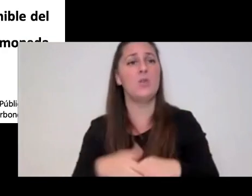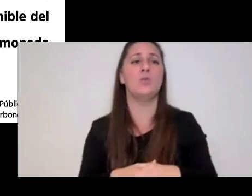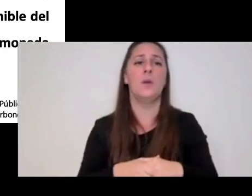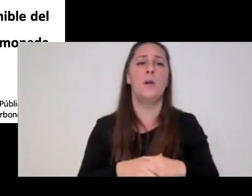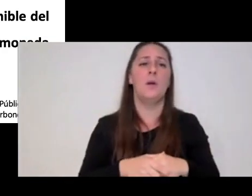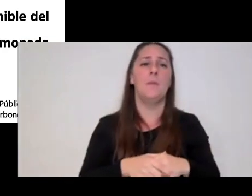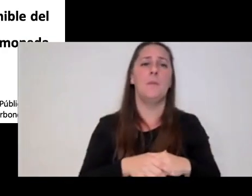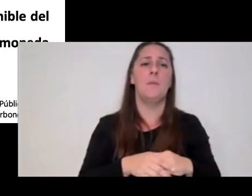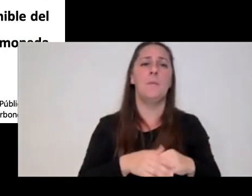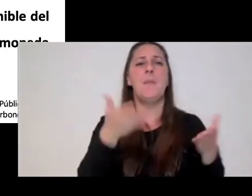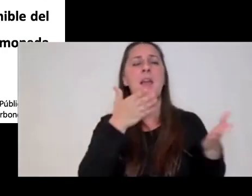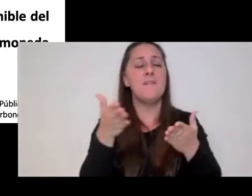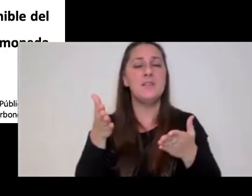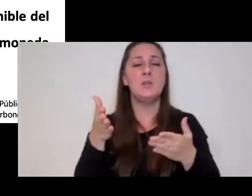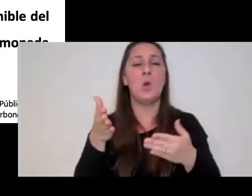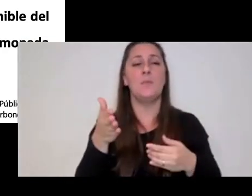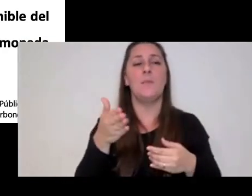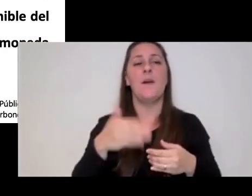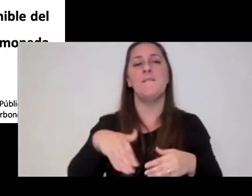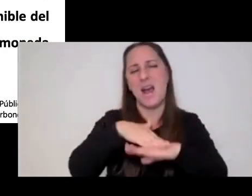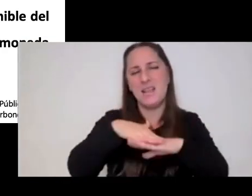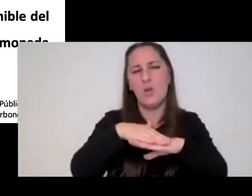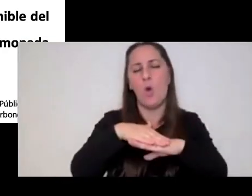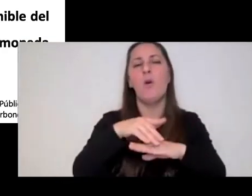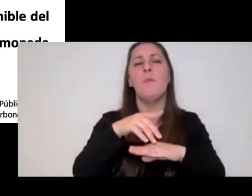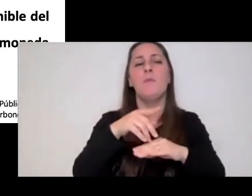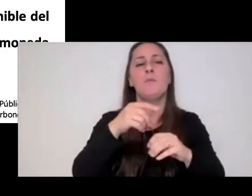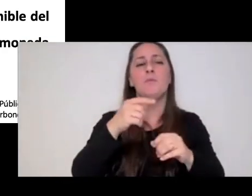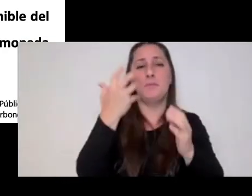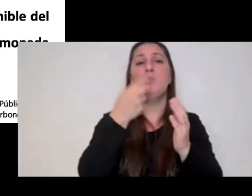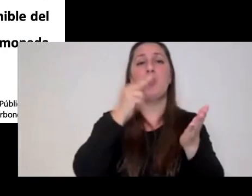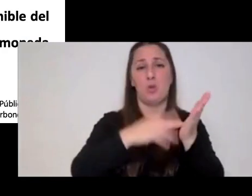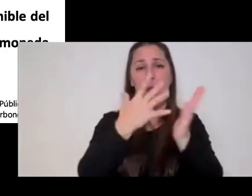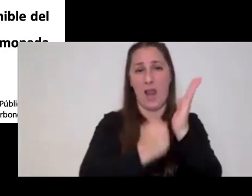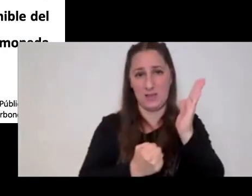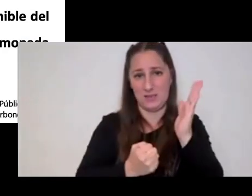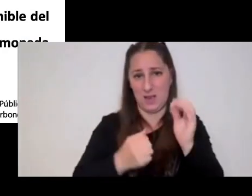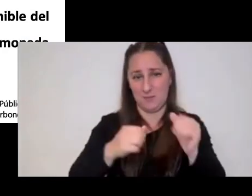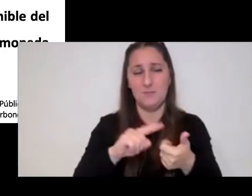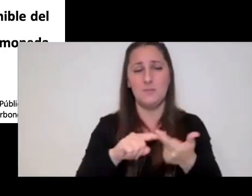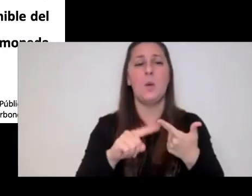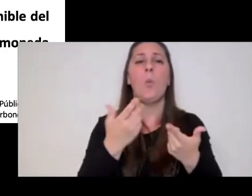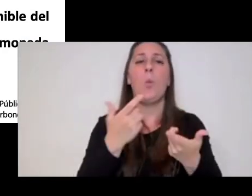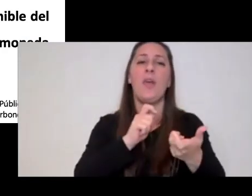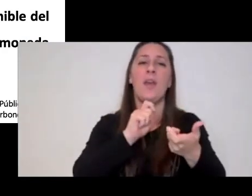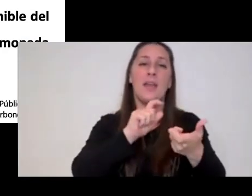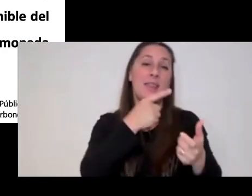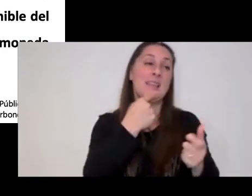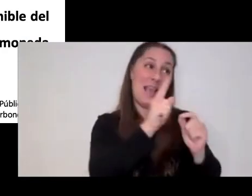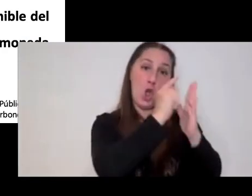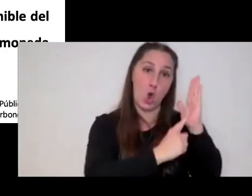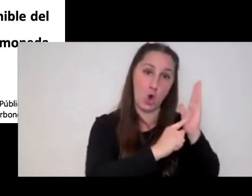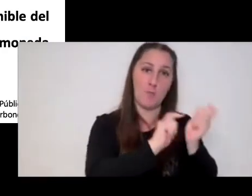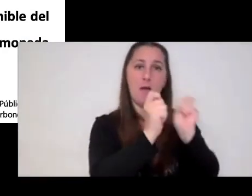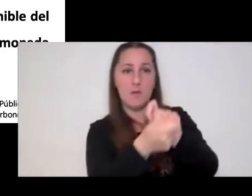cuestión, porque bueno, básicamente tenemos exhibiciones en el impuesto a las ganancias. Aquí lo que hice fue transcribir lo que me dice la norma: impuesto a las ganancias, impuestos